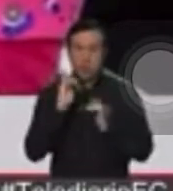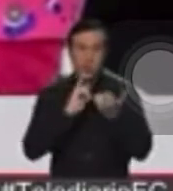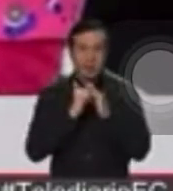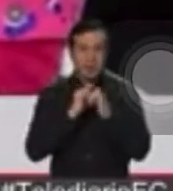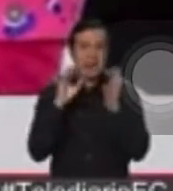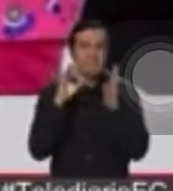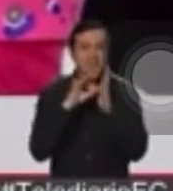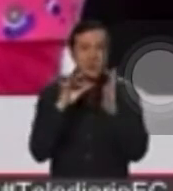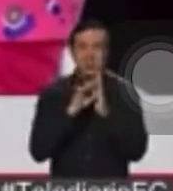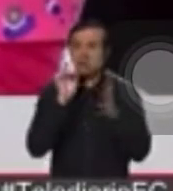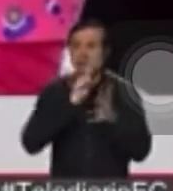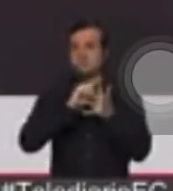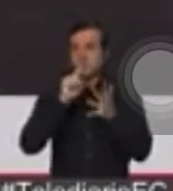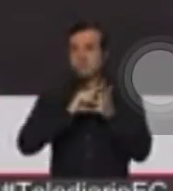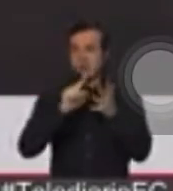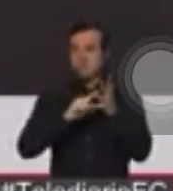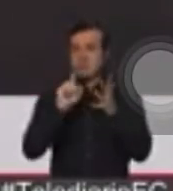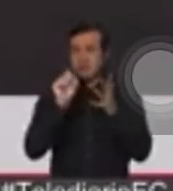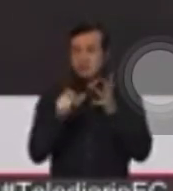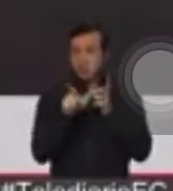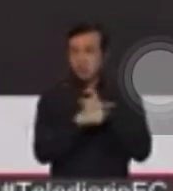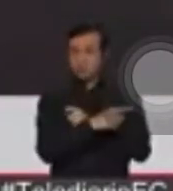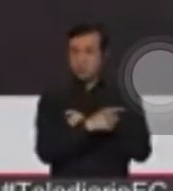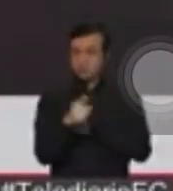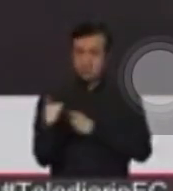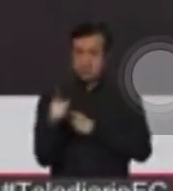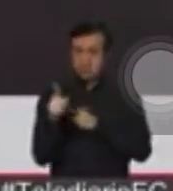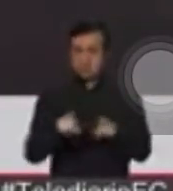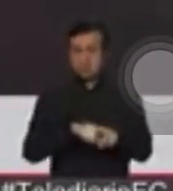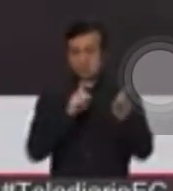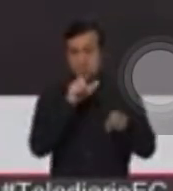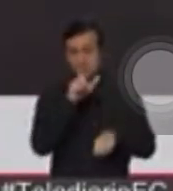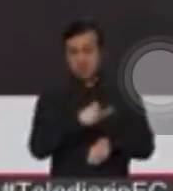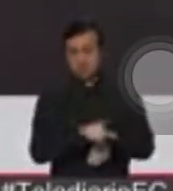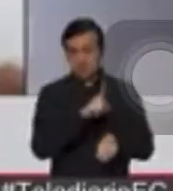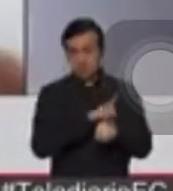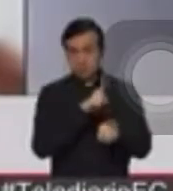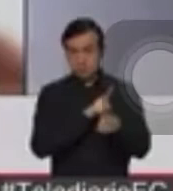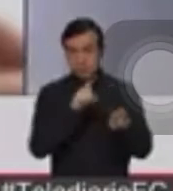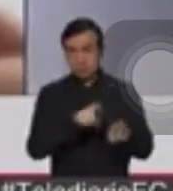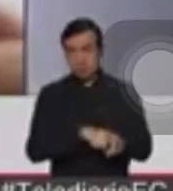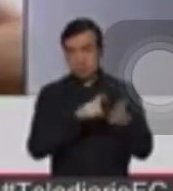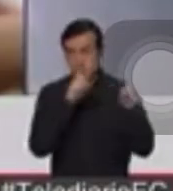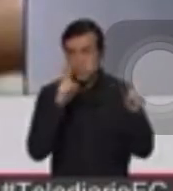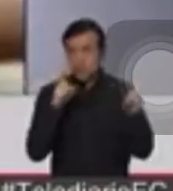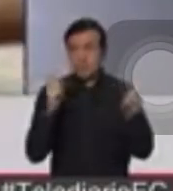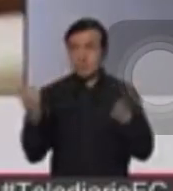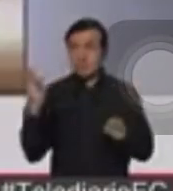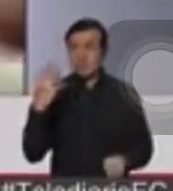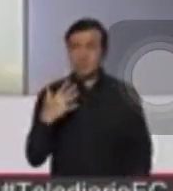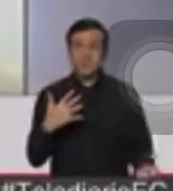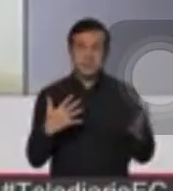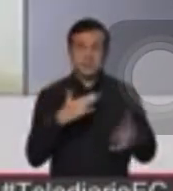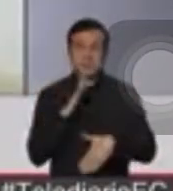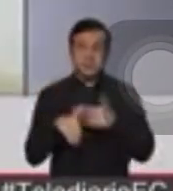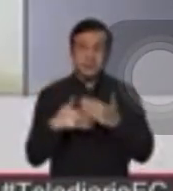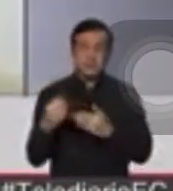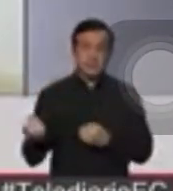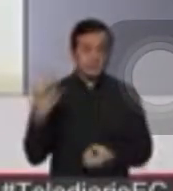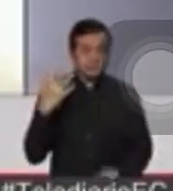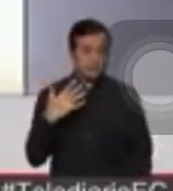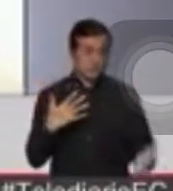redes sociales son usadas por especialistas como el ginecobstetra Freddy Silva. Nos va a dar la información de la que la